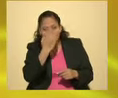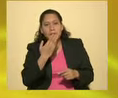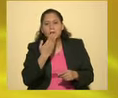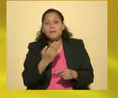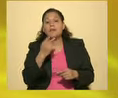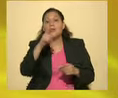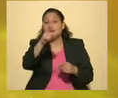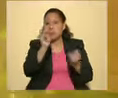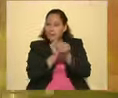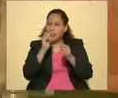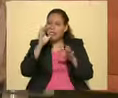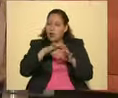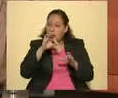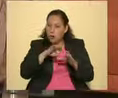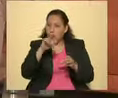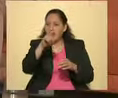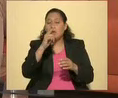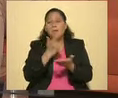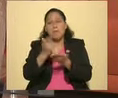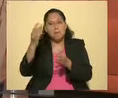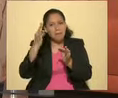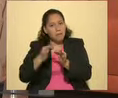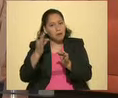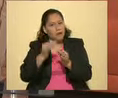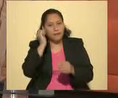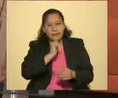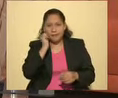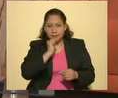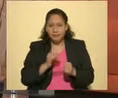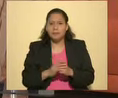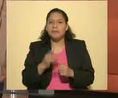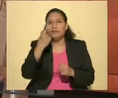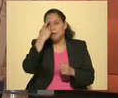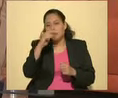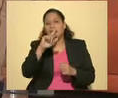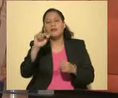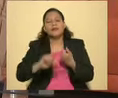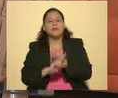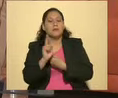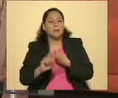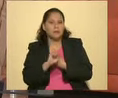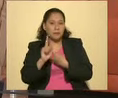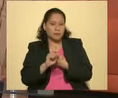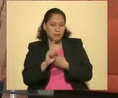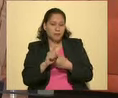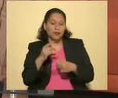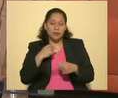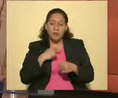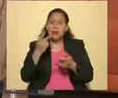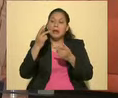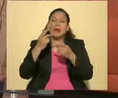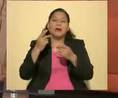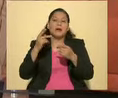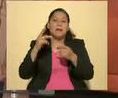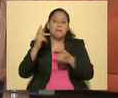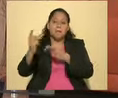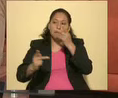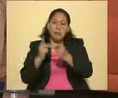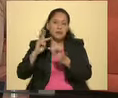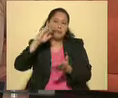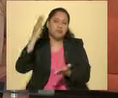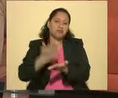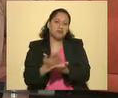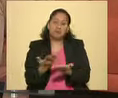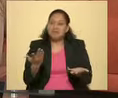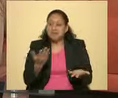que ahorre, que no deje de pagar sus deudas, para no afectar su historial crediticio y sobre todo y ser parte